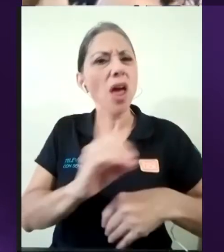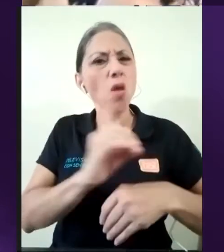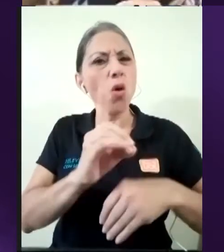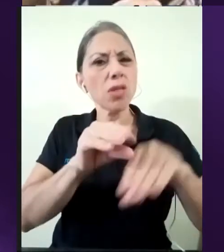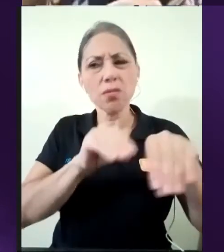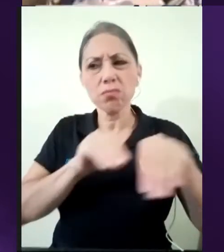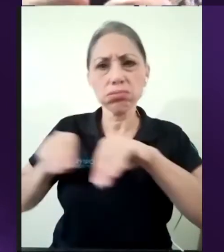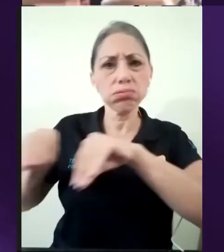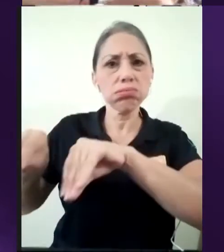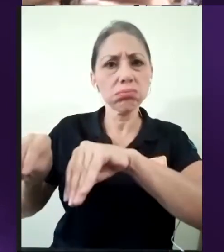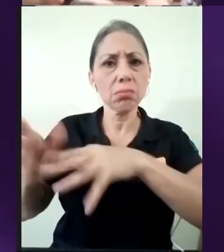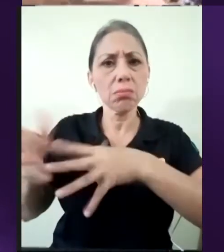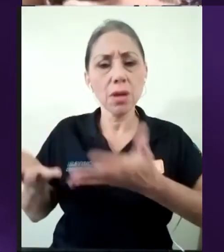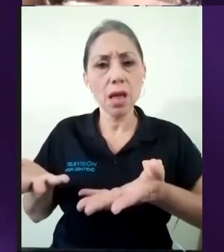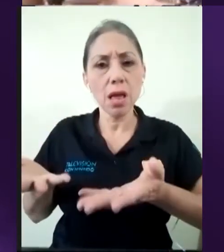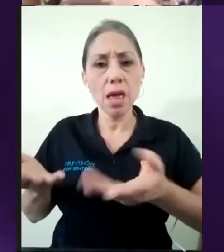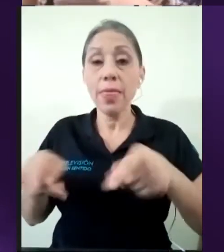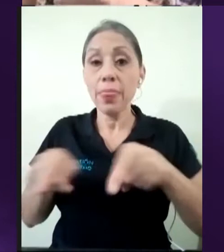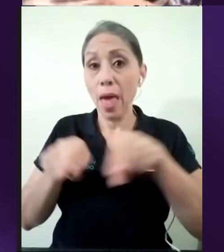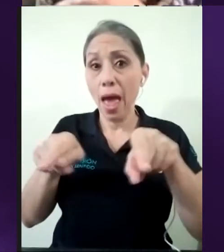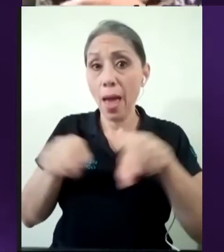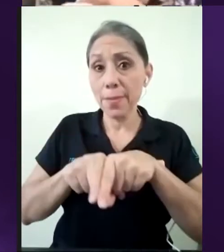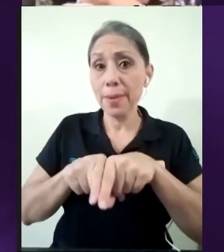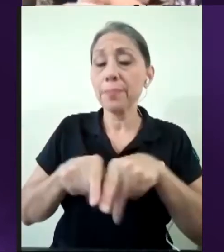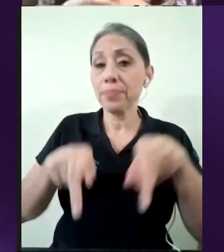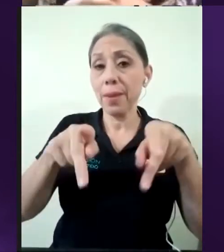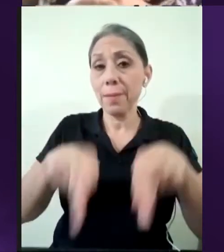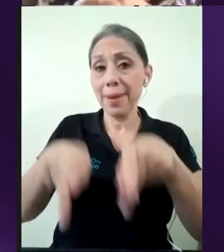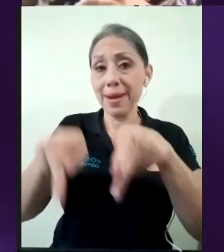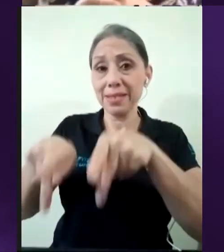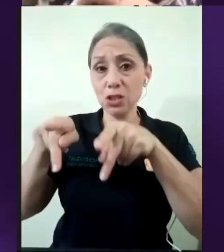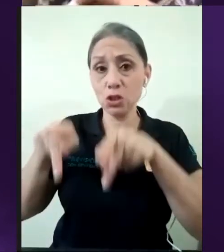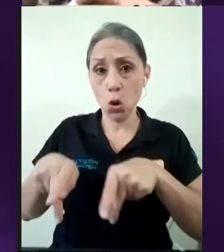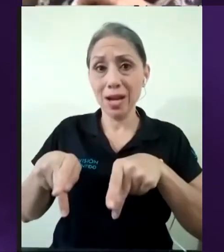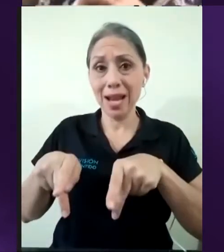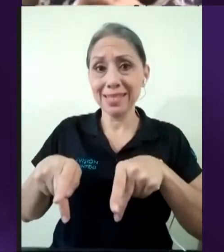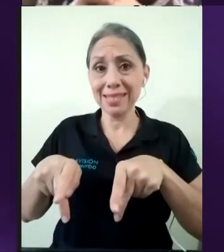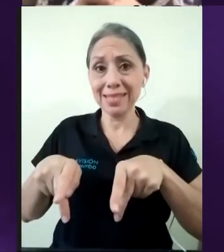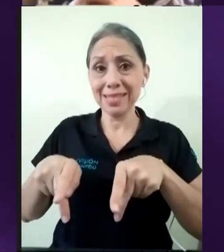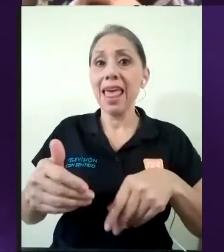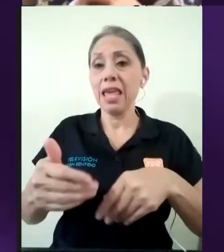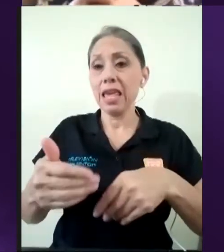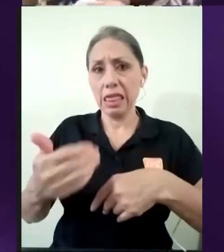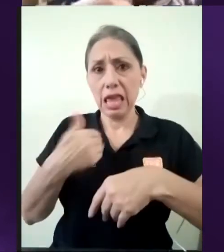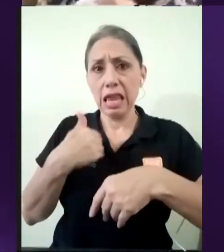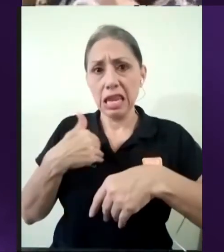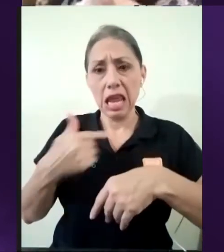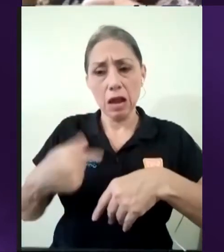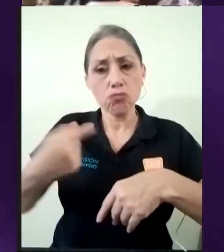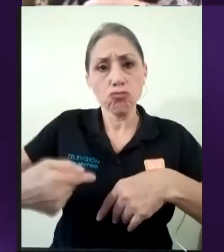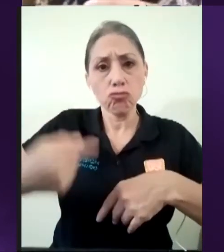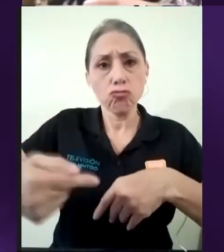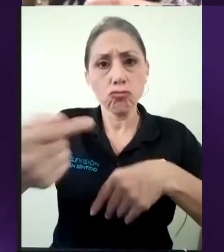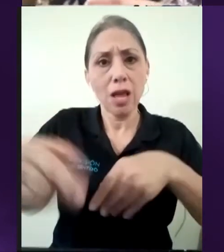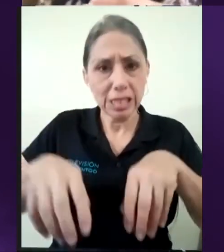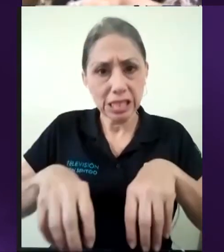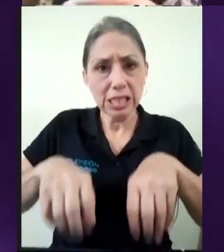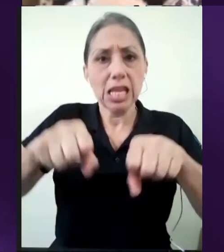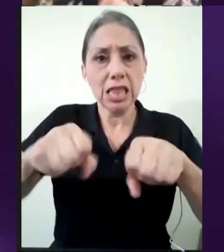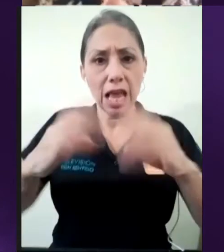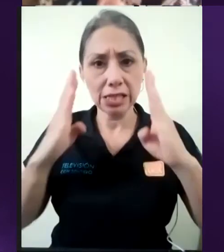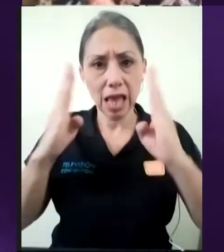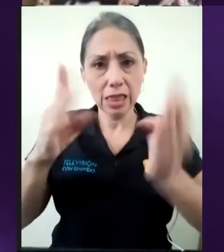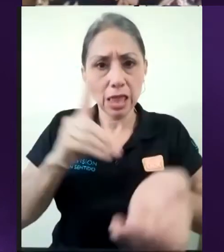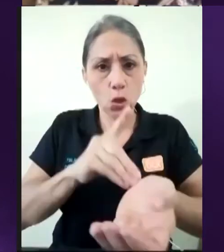de que deben llamar las personas que tenían citas programadas en el SENARE para ser atendidas, ¿verdad?,